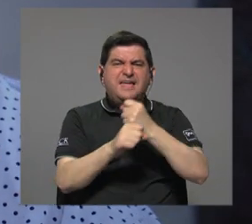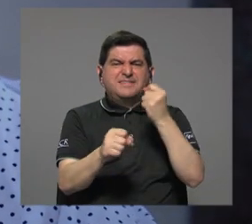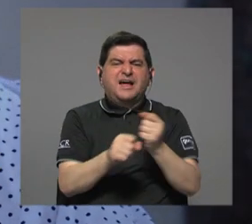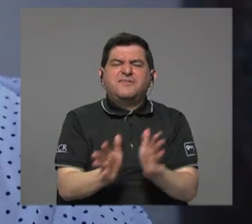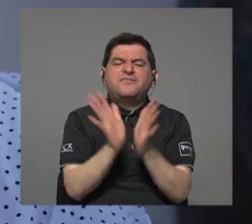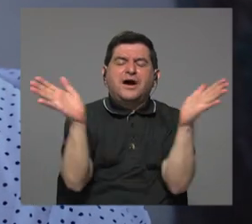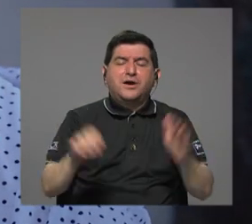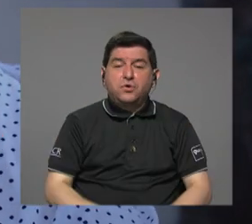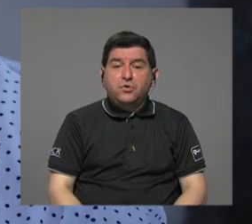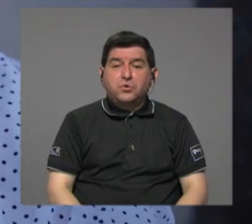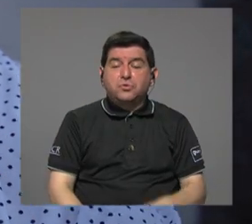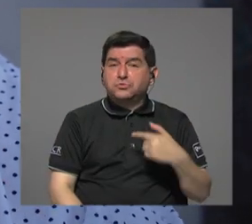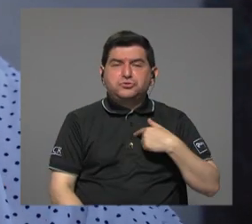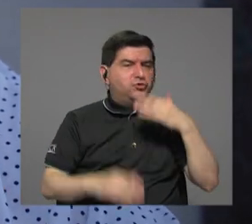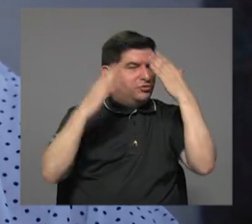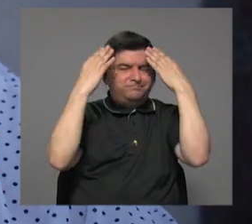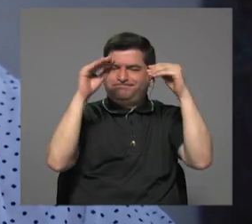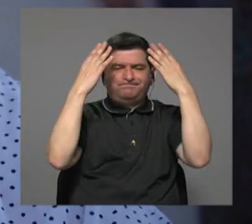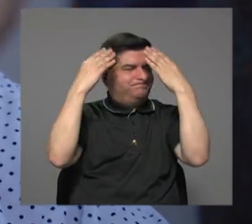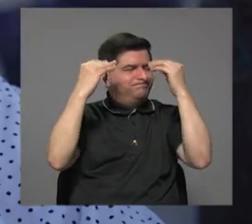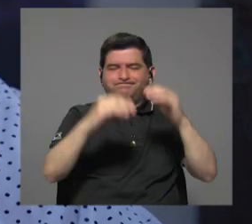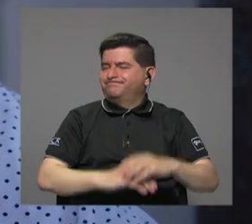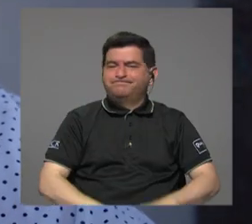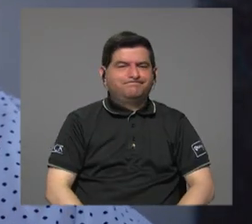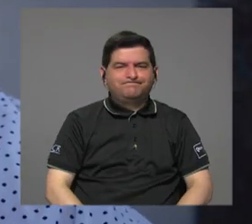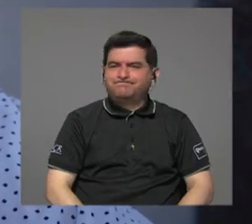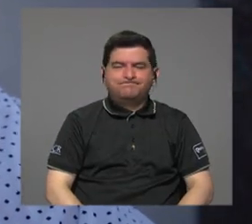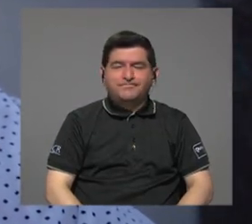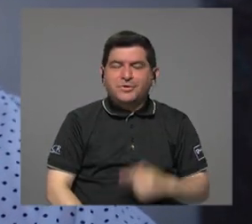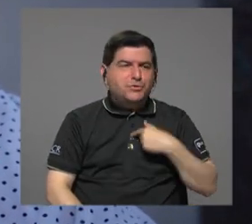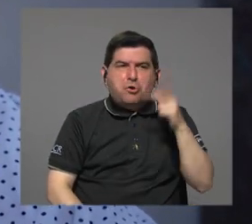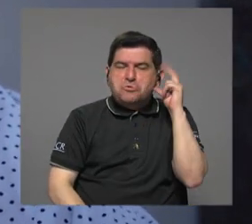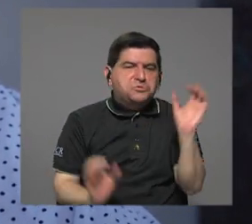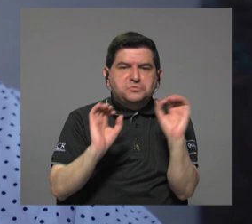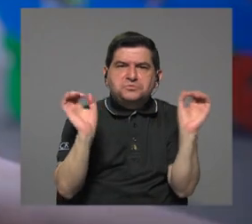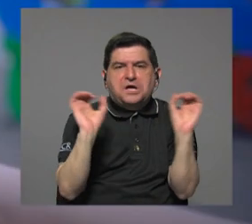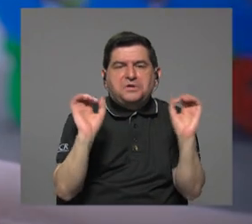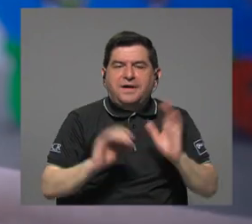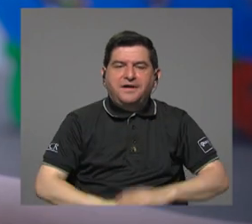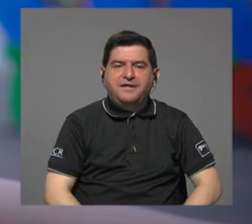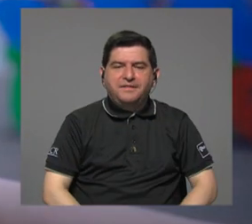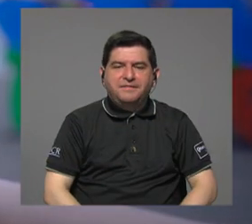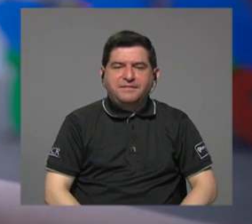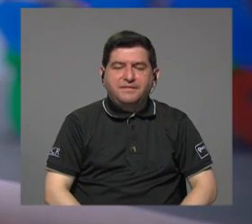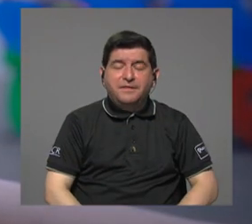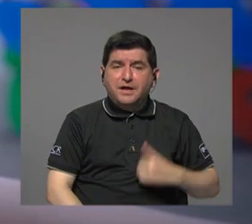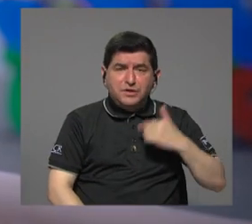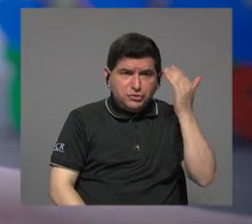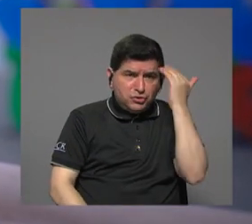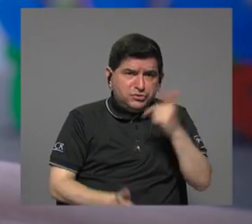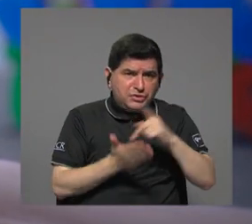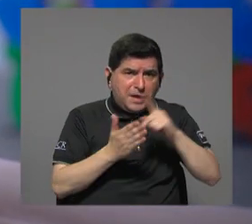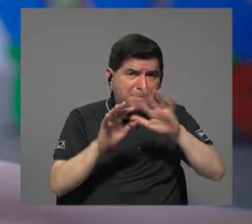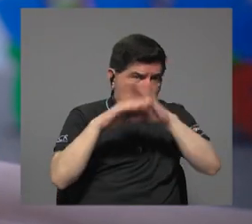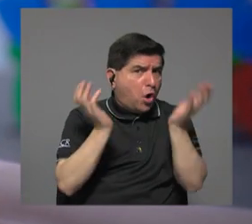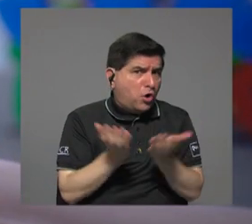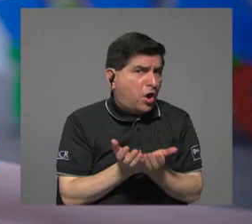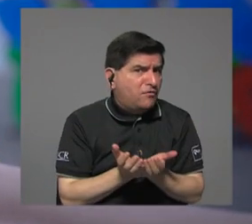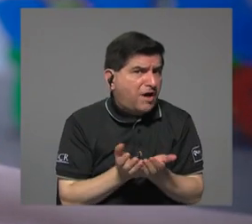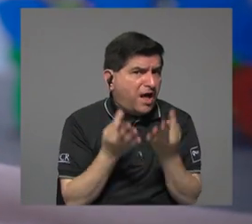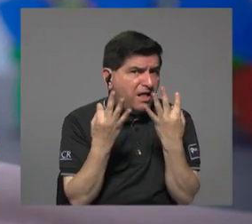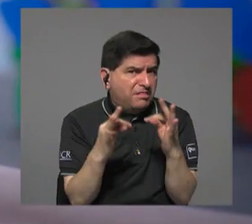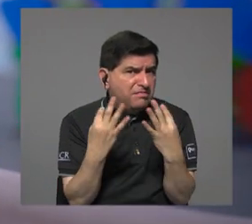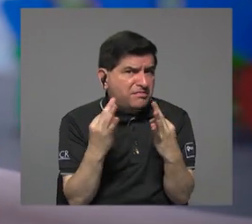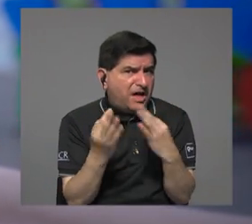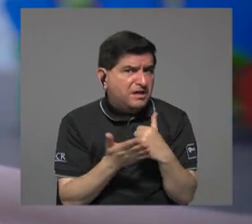público de fin que no estoy bien informada he escuchado nada de ese que sobre el salario global verdad que tratan